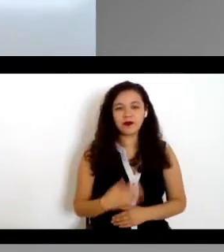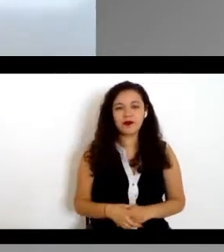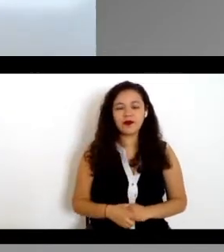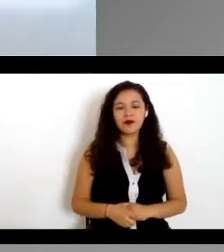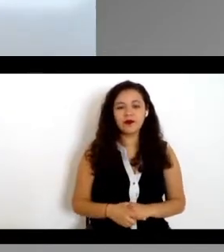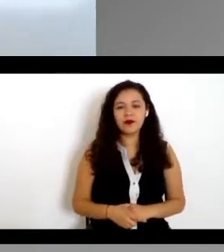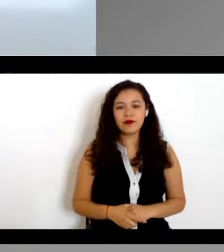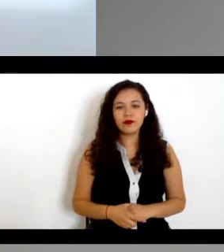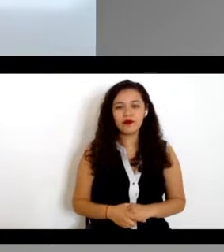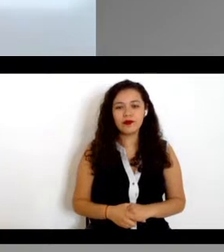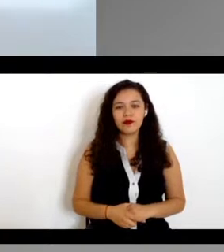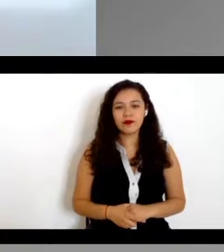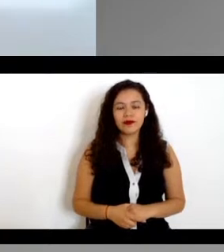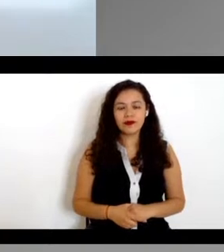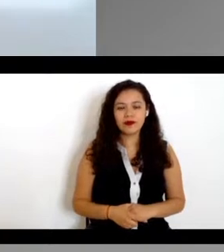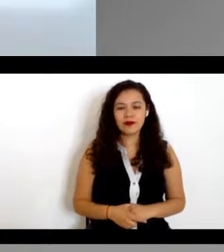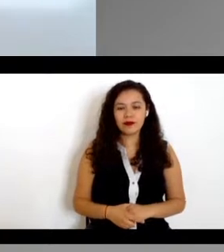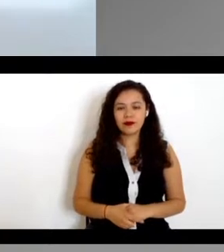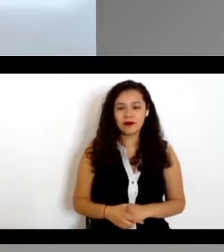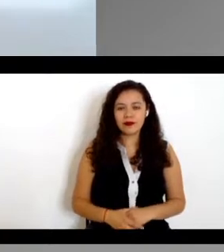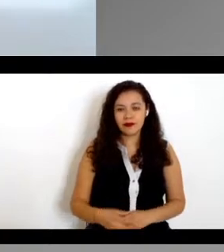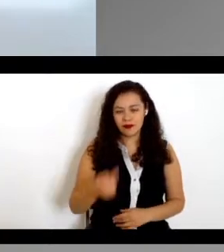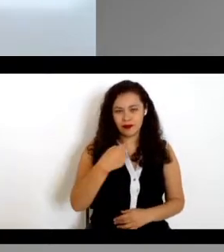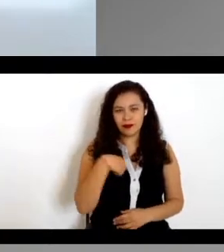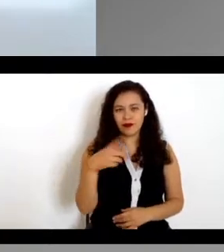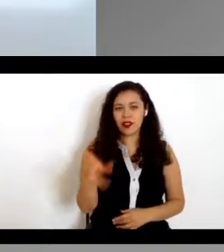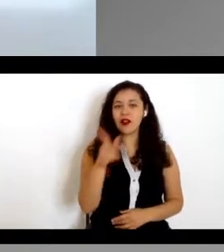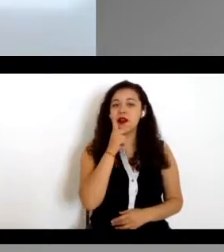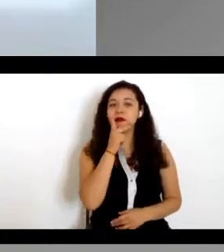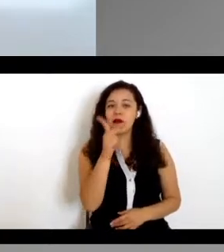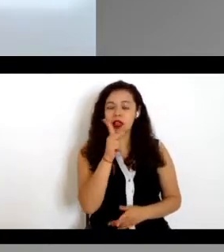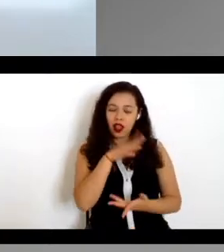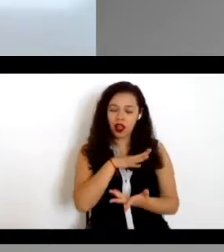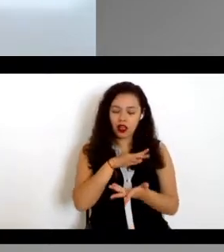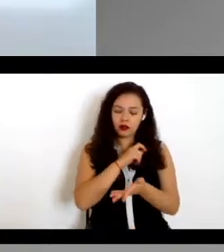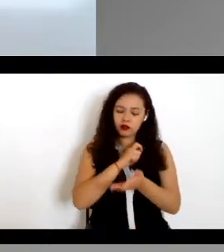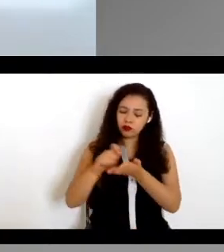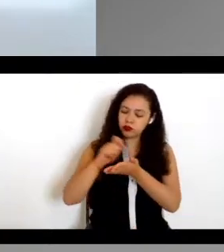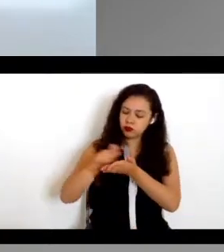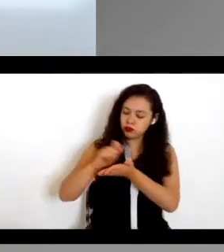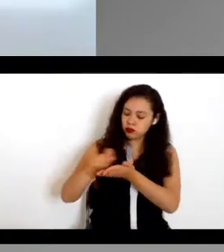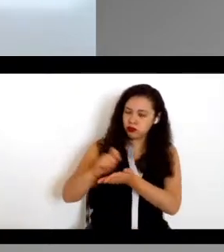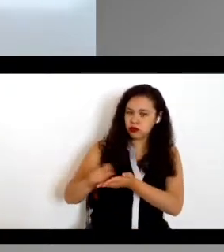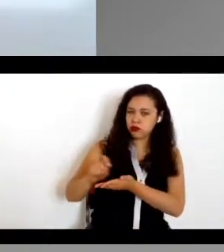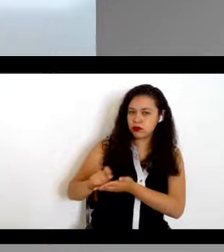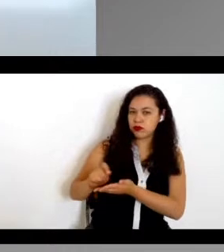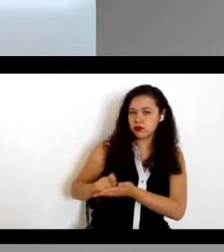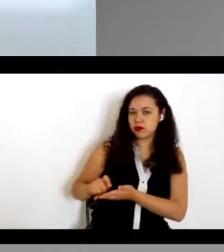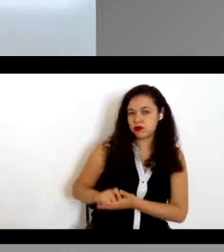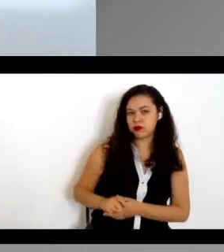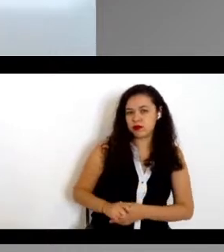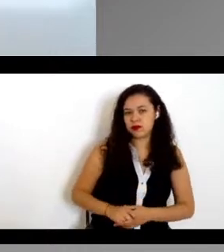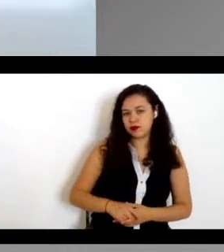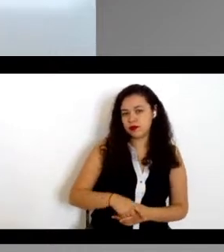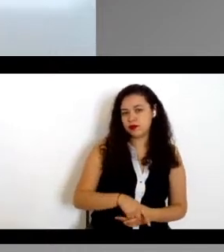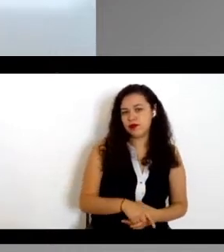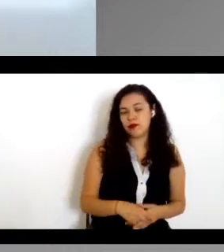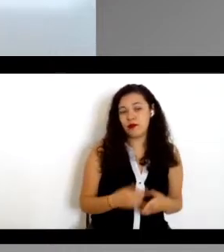Yo me permití hacer un texto y retomar de alguna manera las